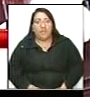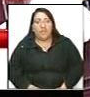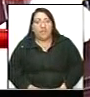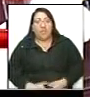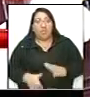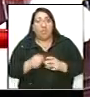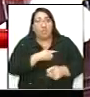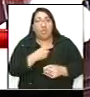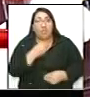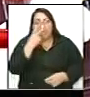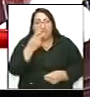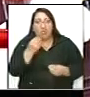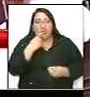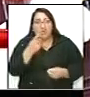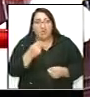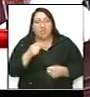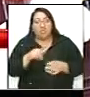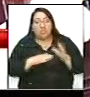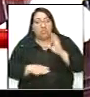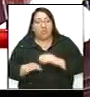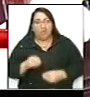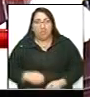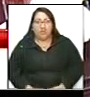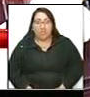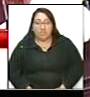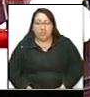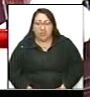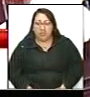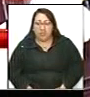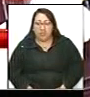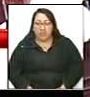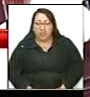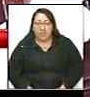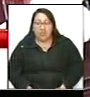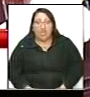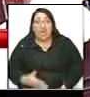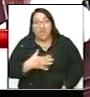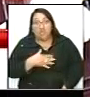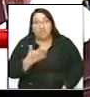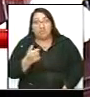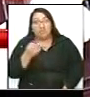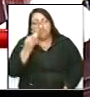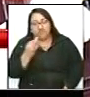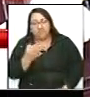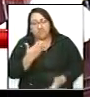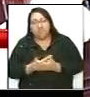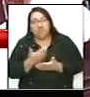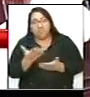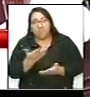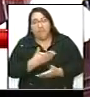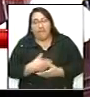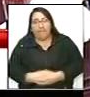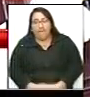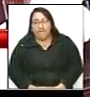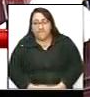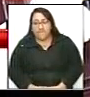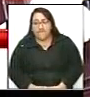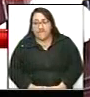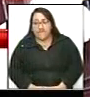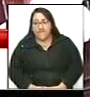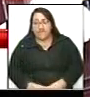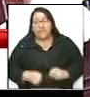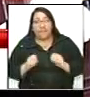Entonces esa es mi preocupación en los aspectos subjetivos. Por lo demás, me parece que es una acertada propuesta, presidenta, y lo dejo